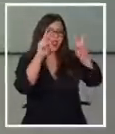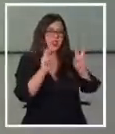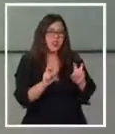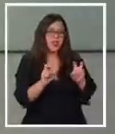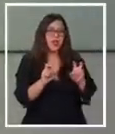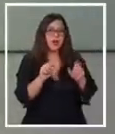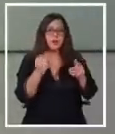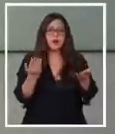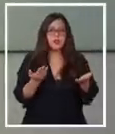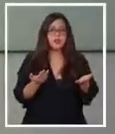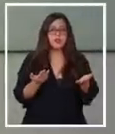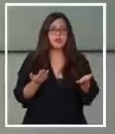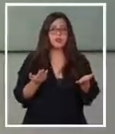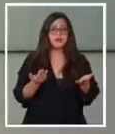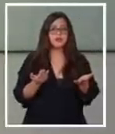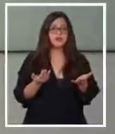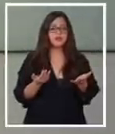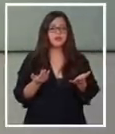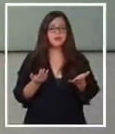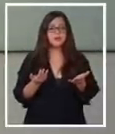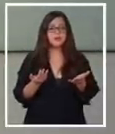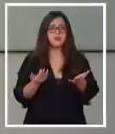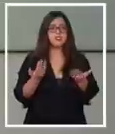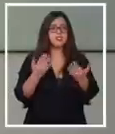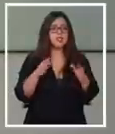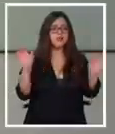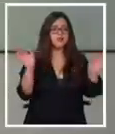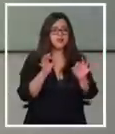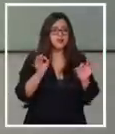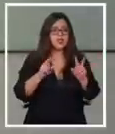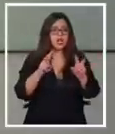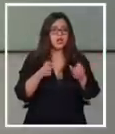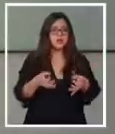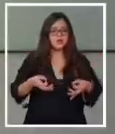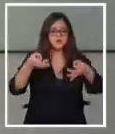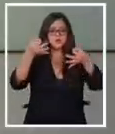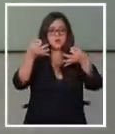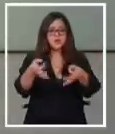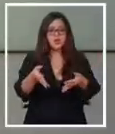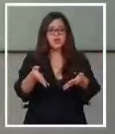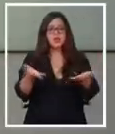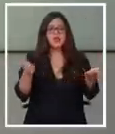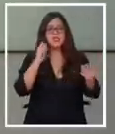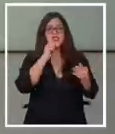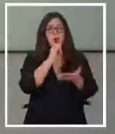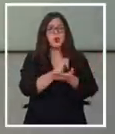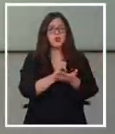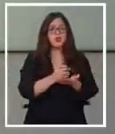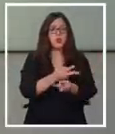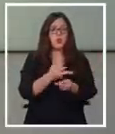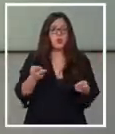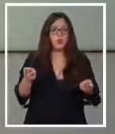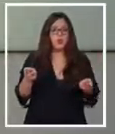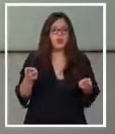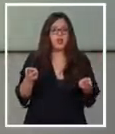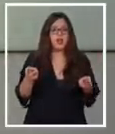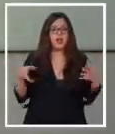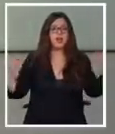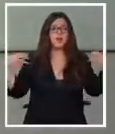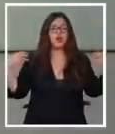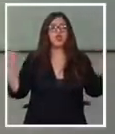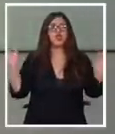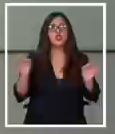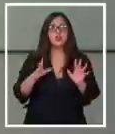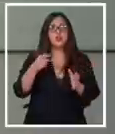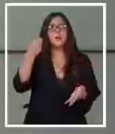una de las alternativas que se han planteado sobre la mesa es que un órgano público maneje solamente con